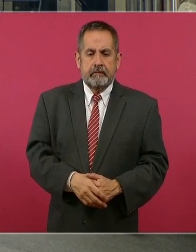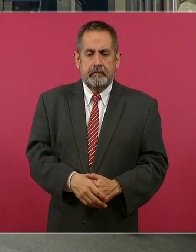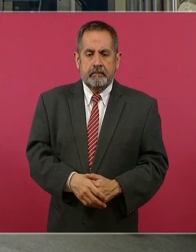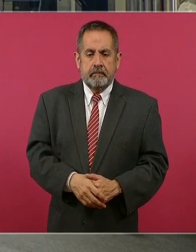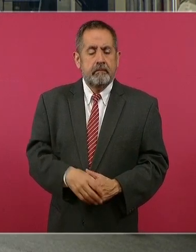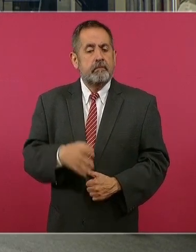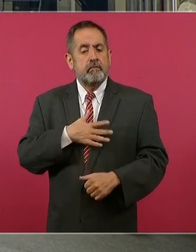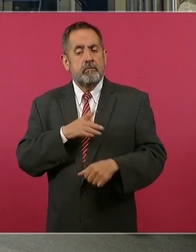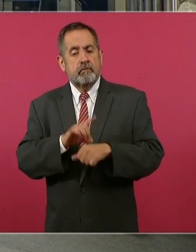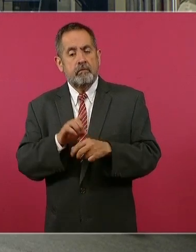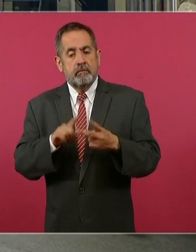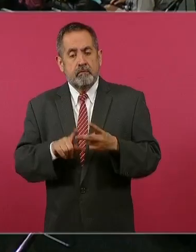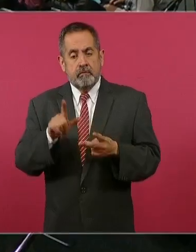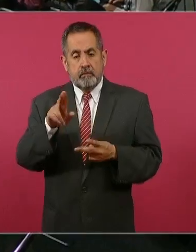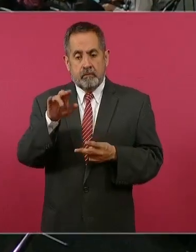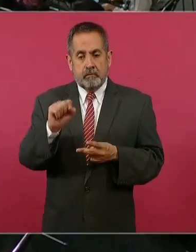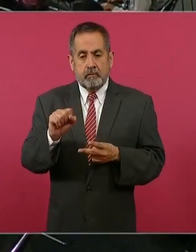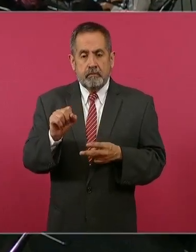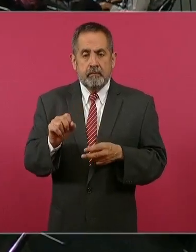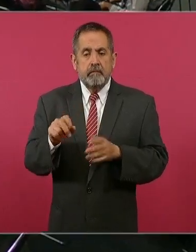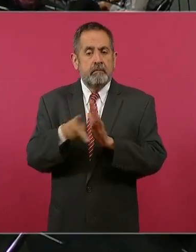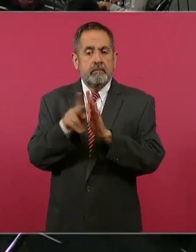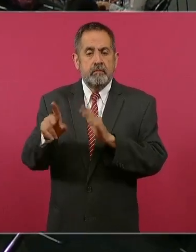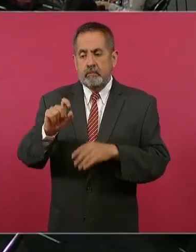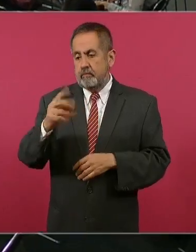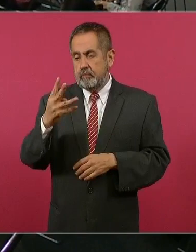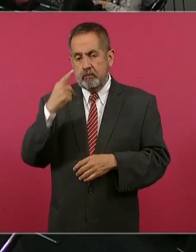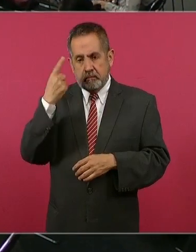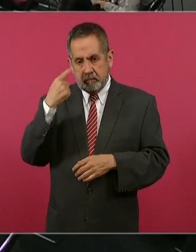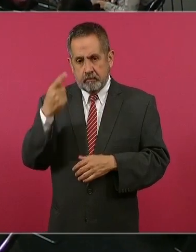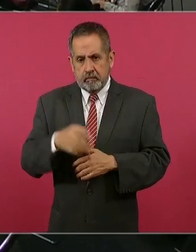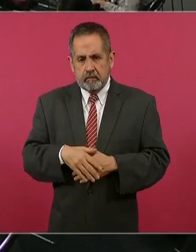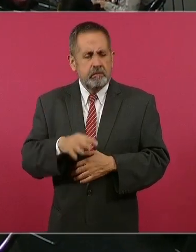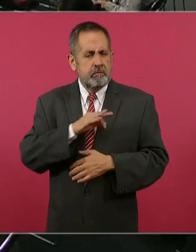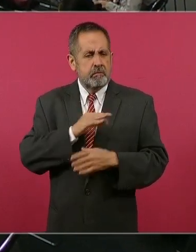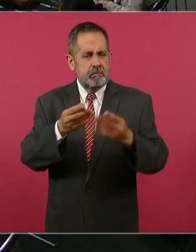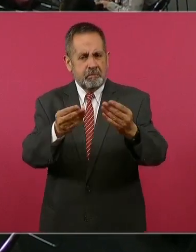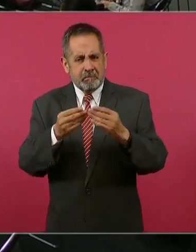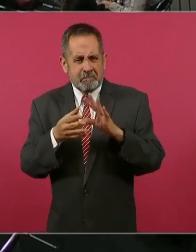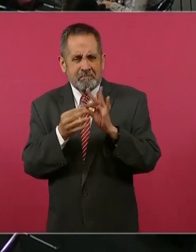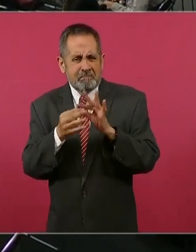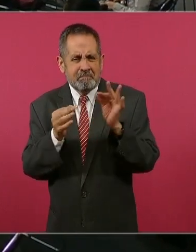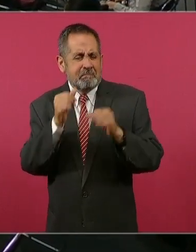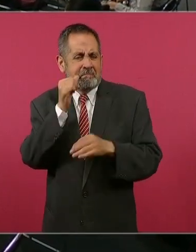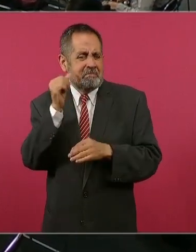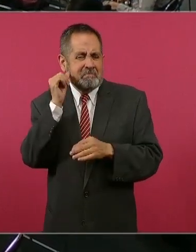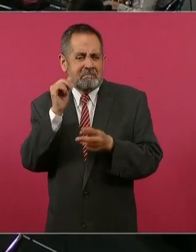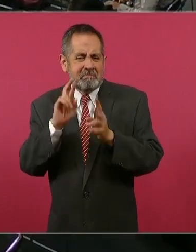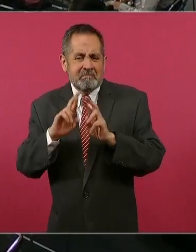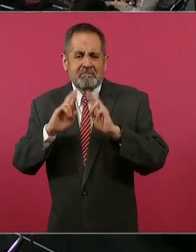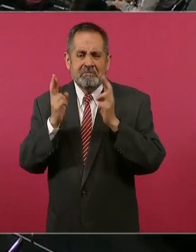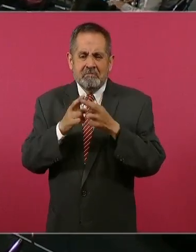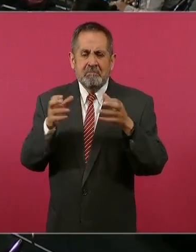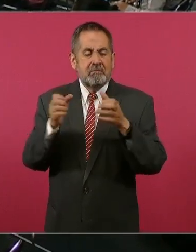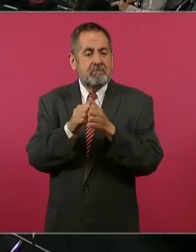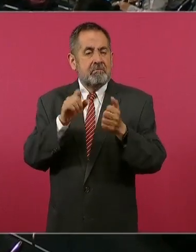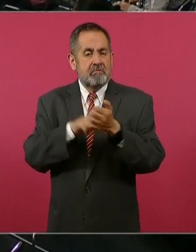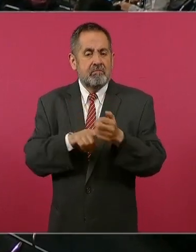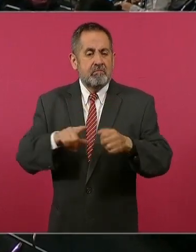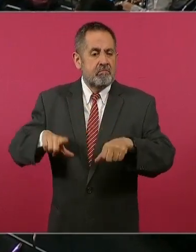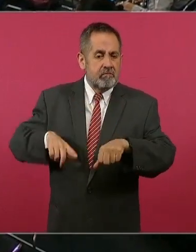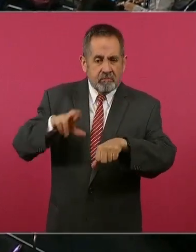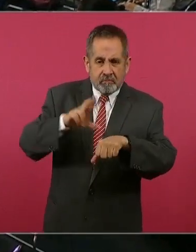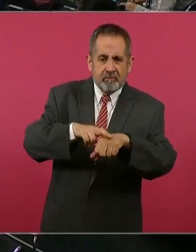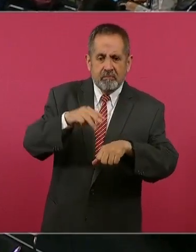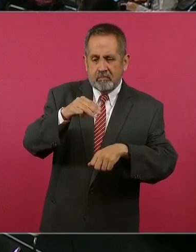Presidente, buenos días. Luis Valdés, del diario 24 Horas. Preguntarle, ¿nos puede compartir detalles de la reunión de ayer con los aspirantes y gobernadores de